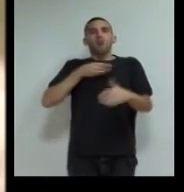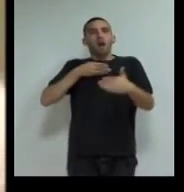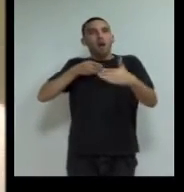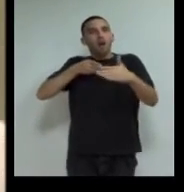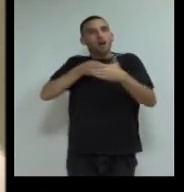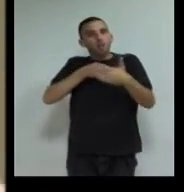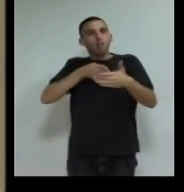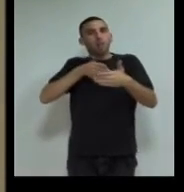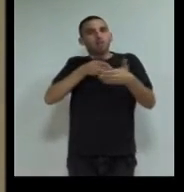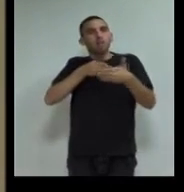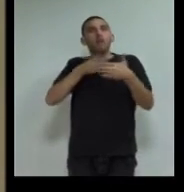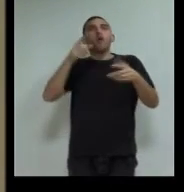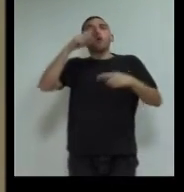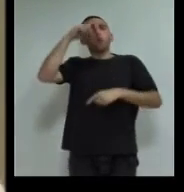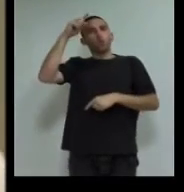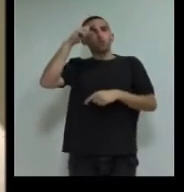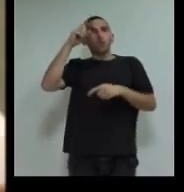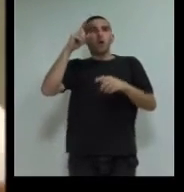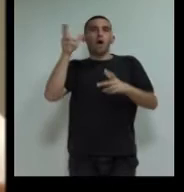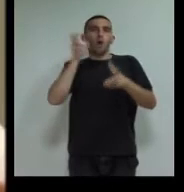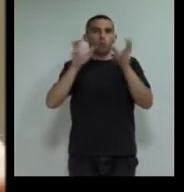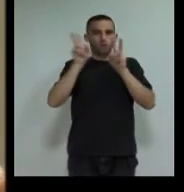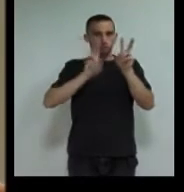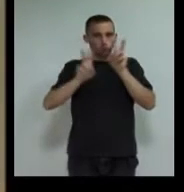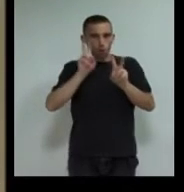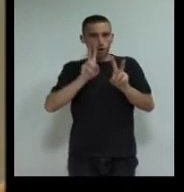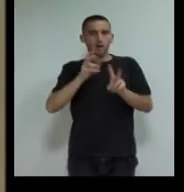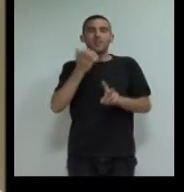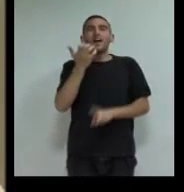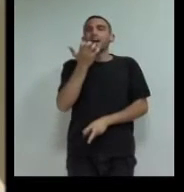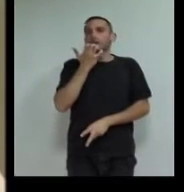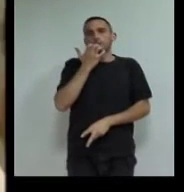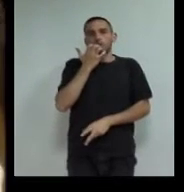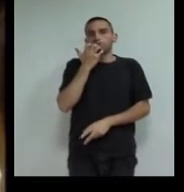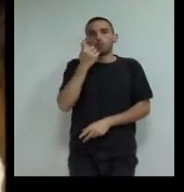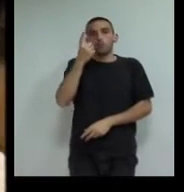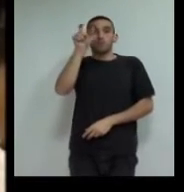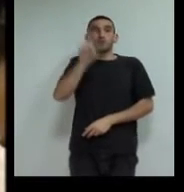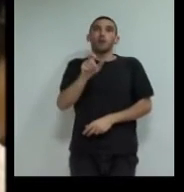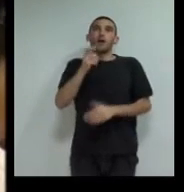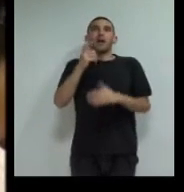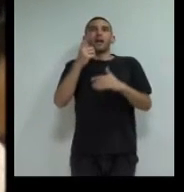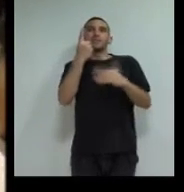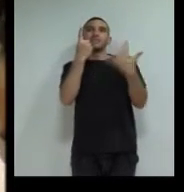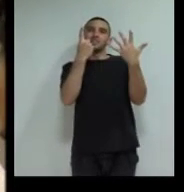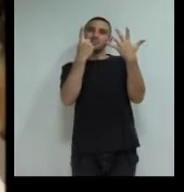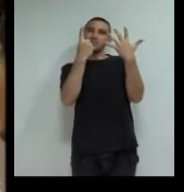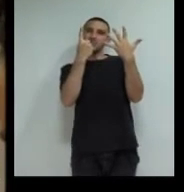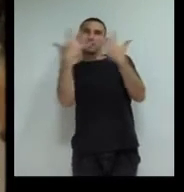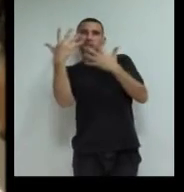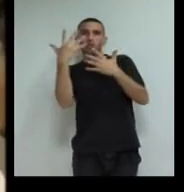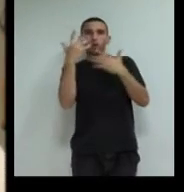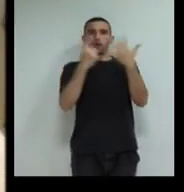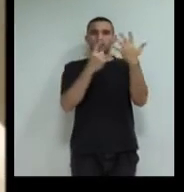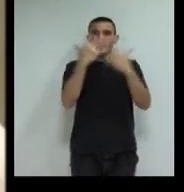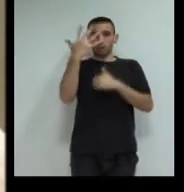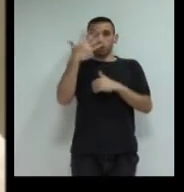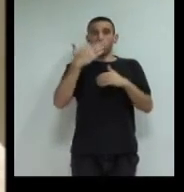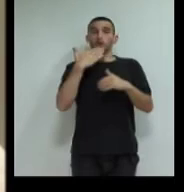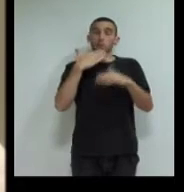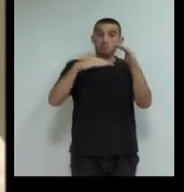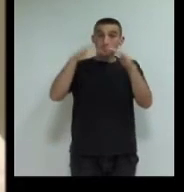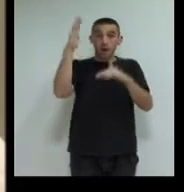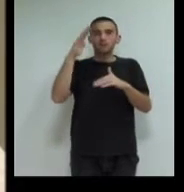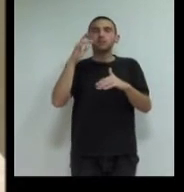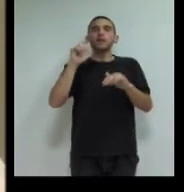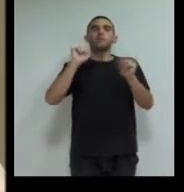a la cultura audiovisual. ¿A qué me estoy refiriendo? Me estoy refiriendo a una persona, normalmente ya a partir de los 65 años hay una hipoacusia, hay una